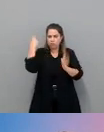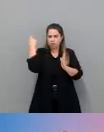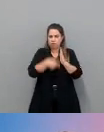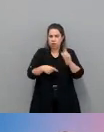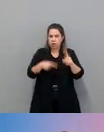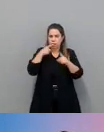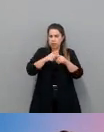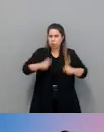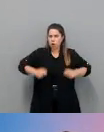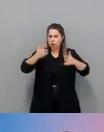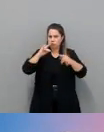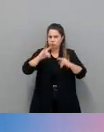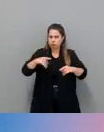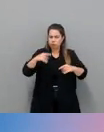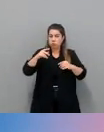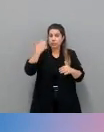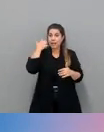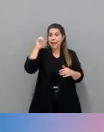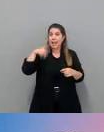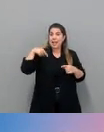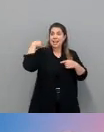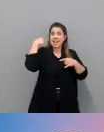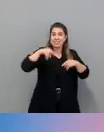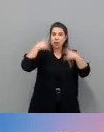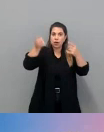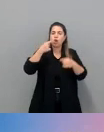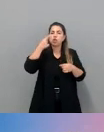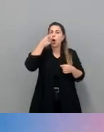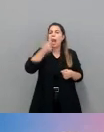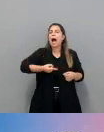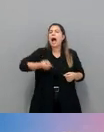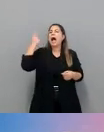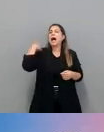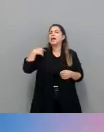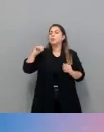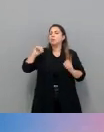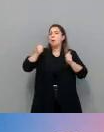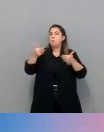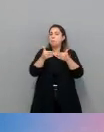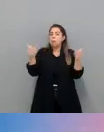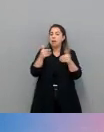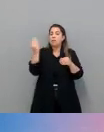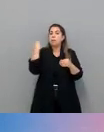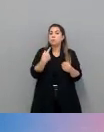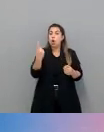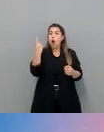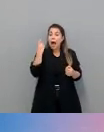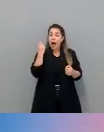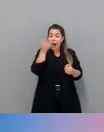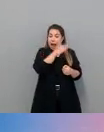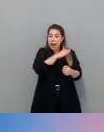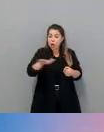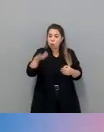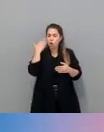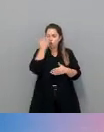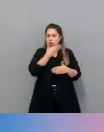que se inició el año pasado, en las becas del año pasado, que se otorgaba a aquellos alumnos